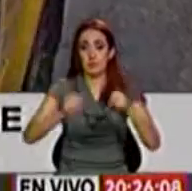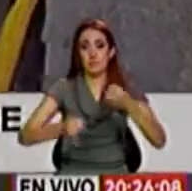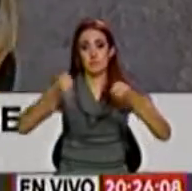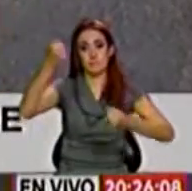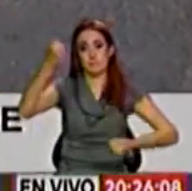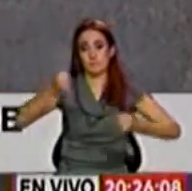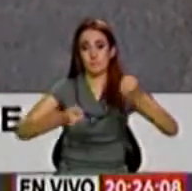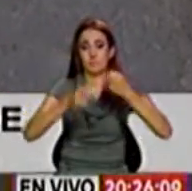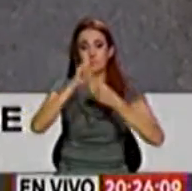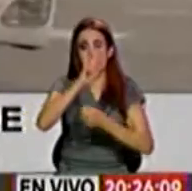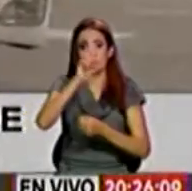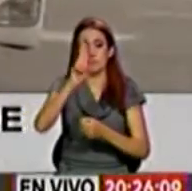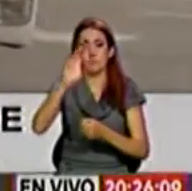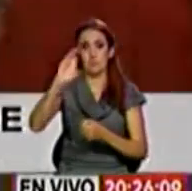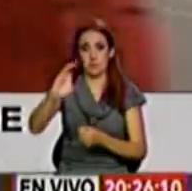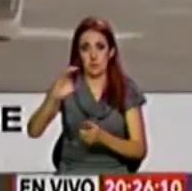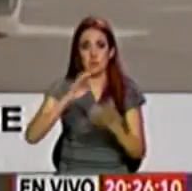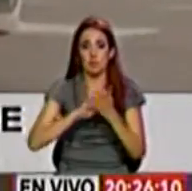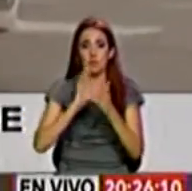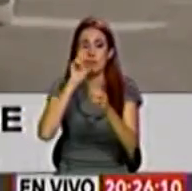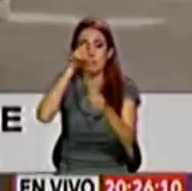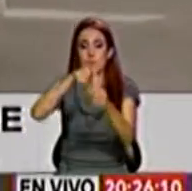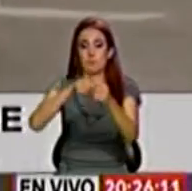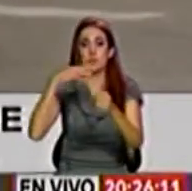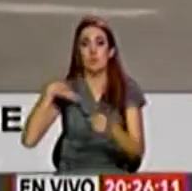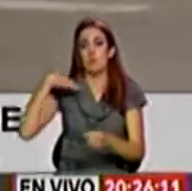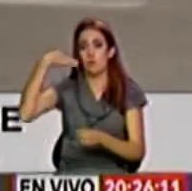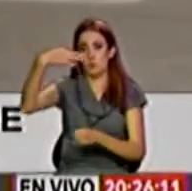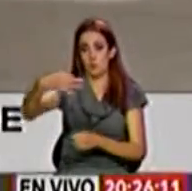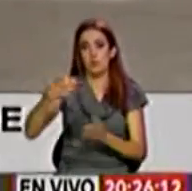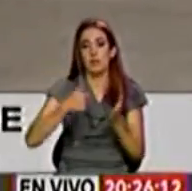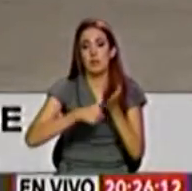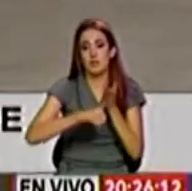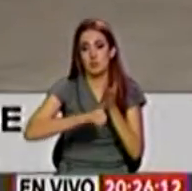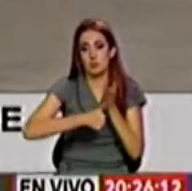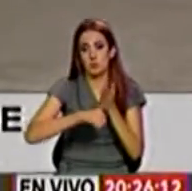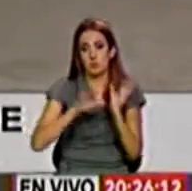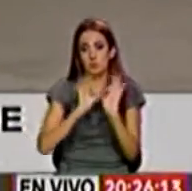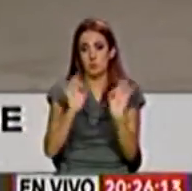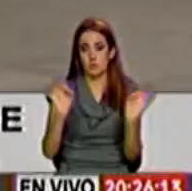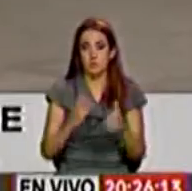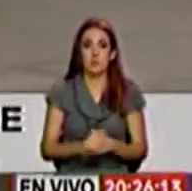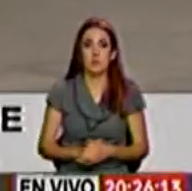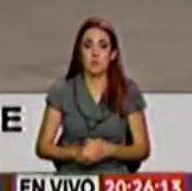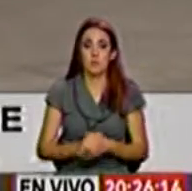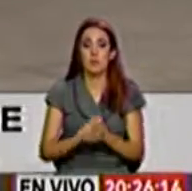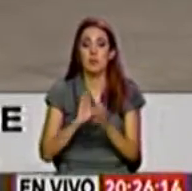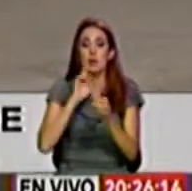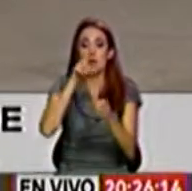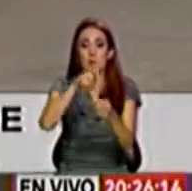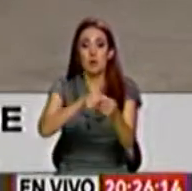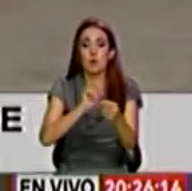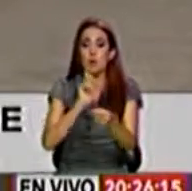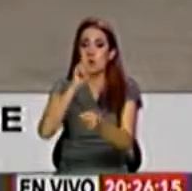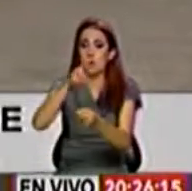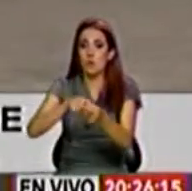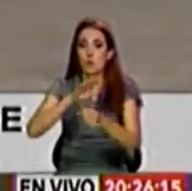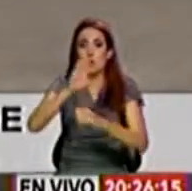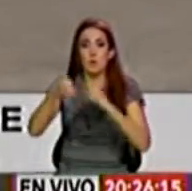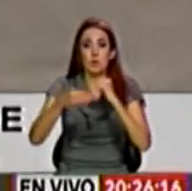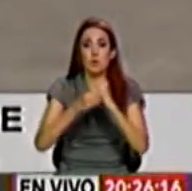un RUC registrado y para la afiliación voluntaria solamente la cédula de identidad. El aporte en ambos casos es